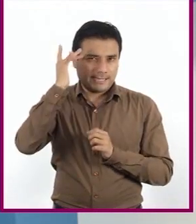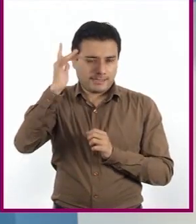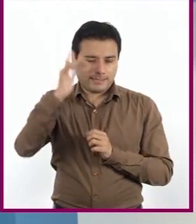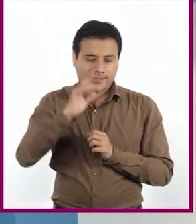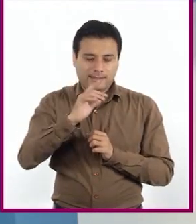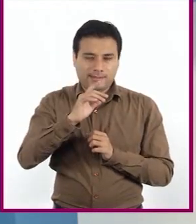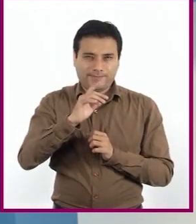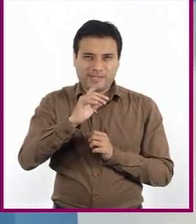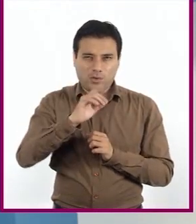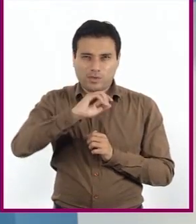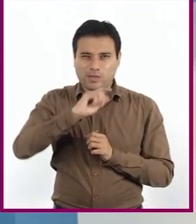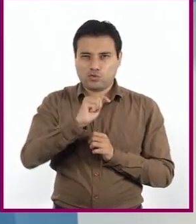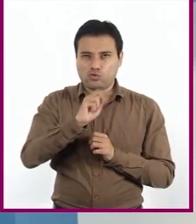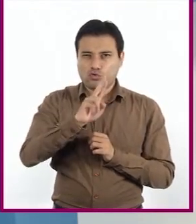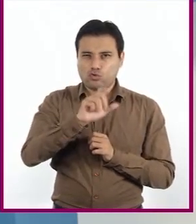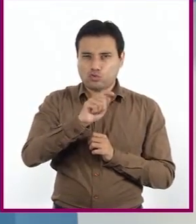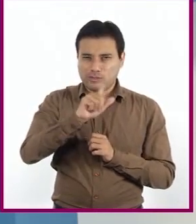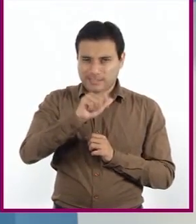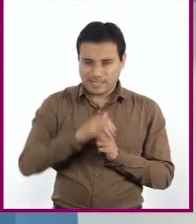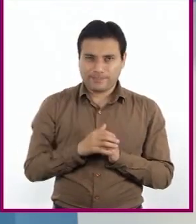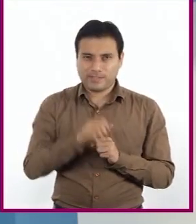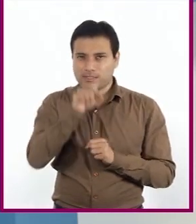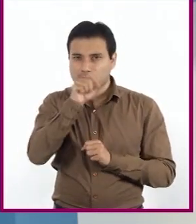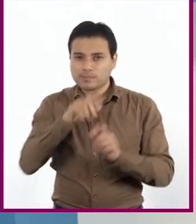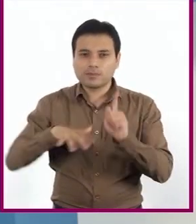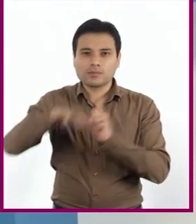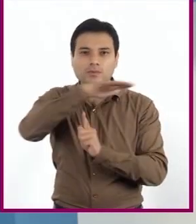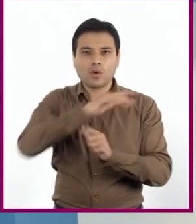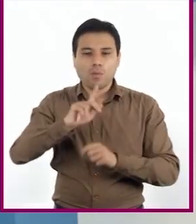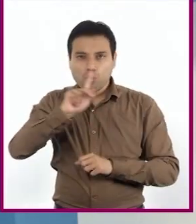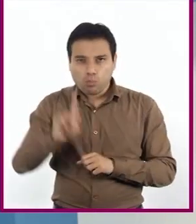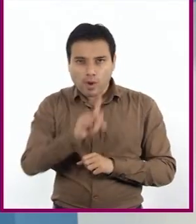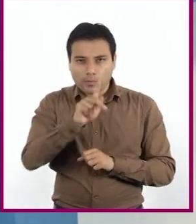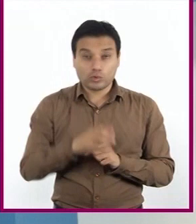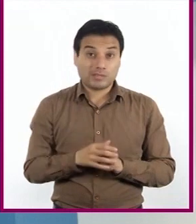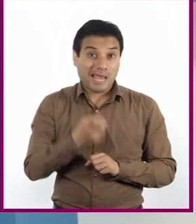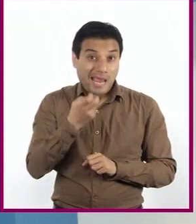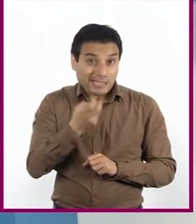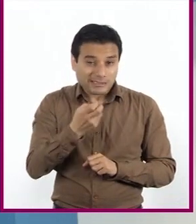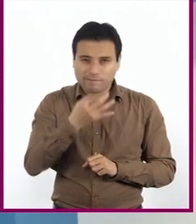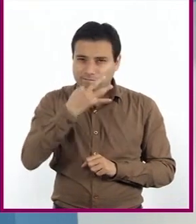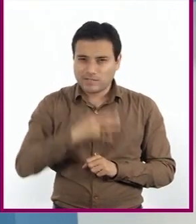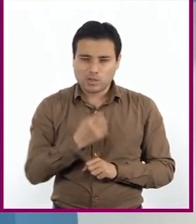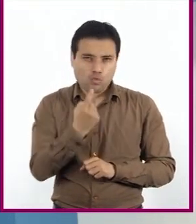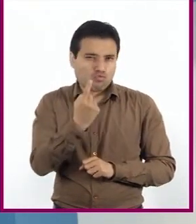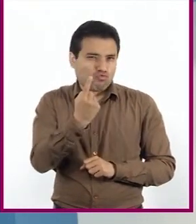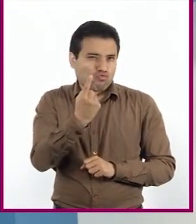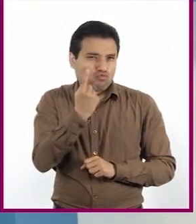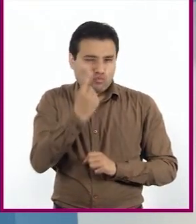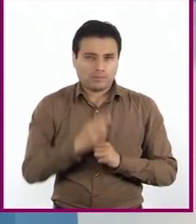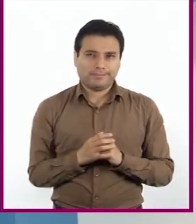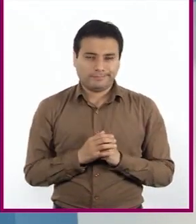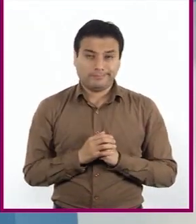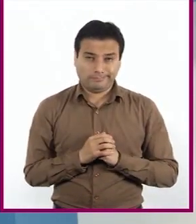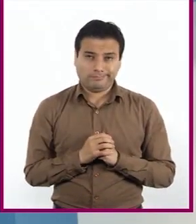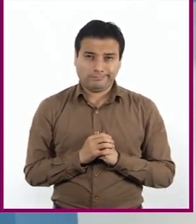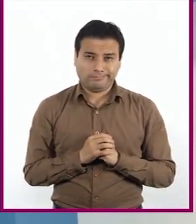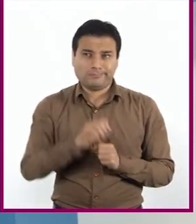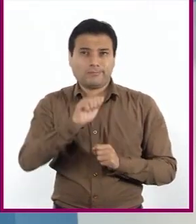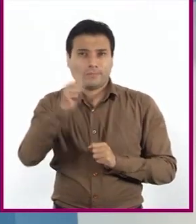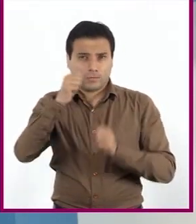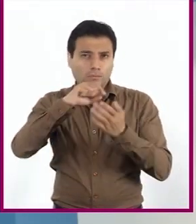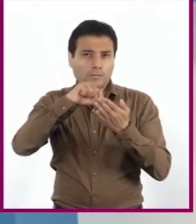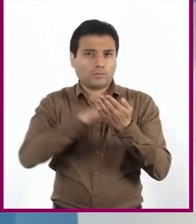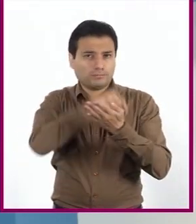sus alrededores, cuenta con rasgos que la distinguen de otros rituales similares que se escenifican en más regiones del